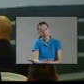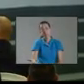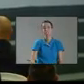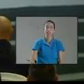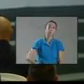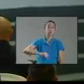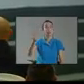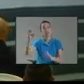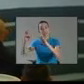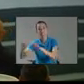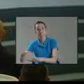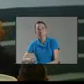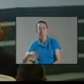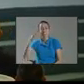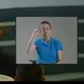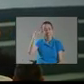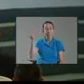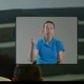si ya eran dioses?